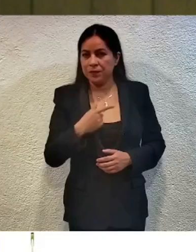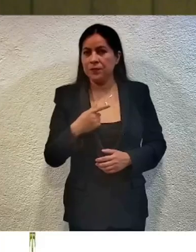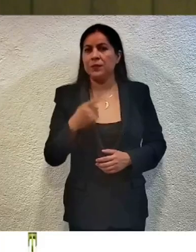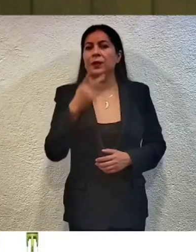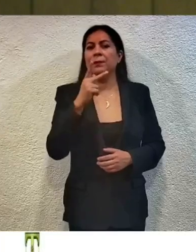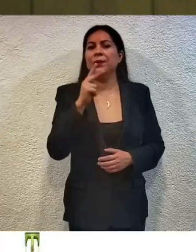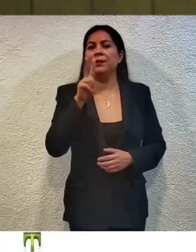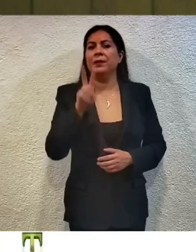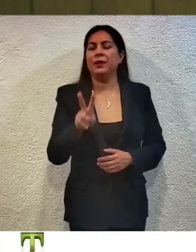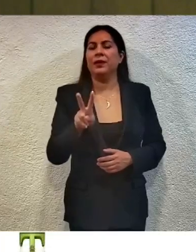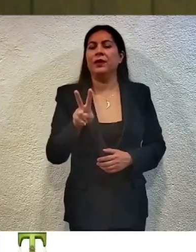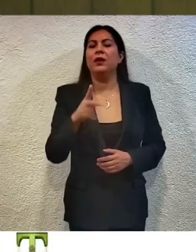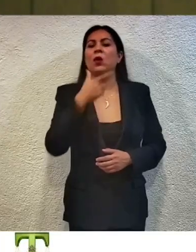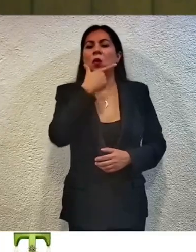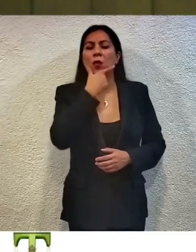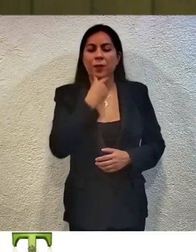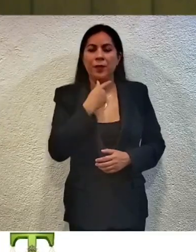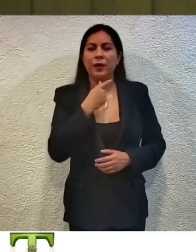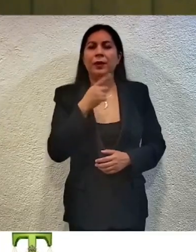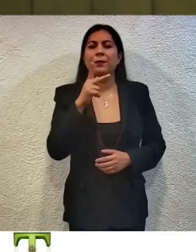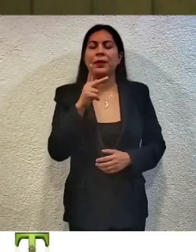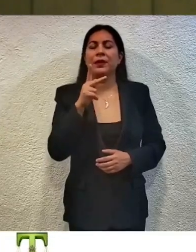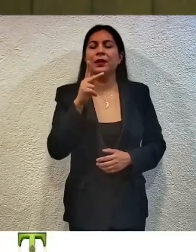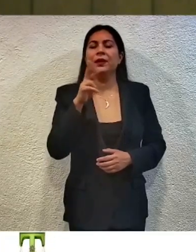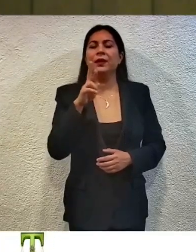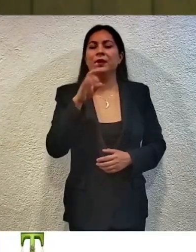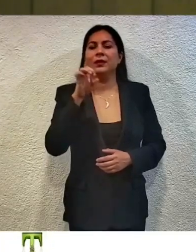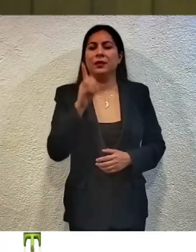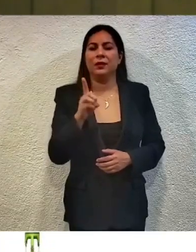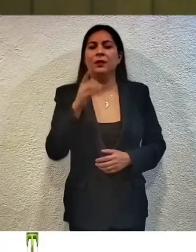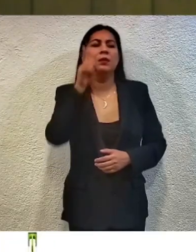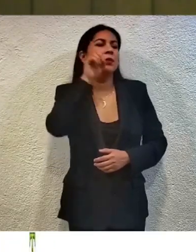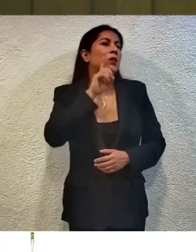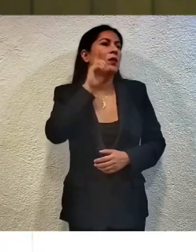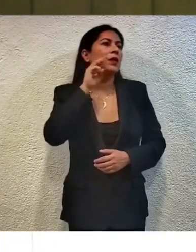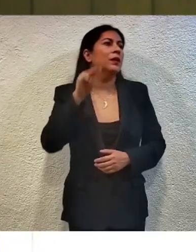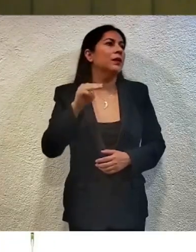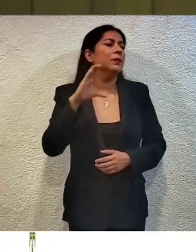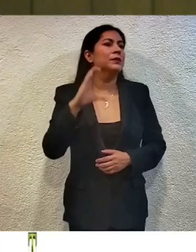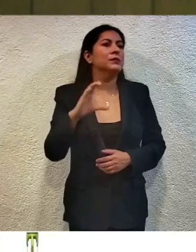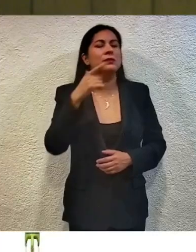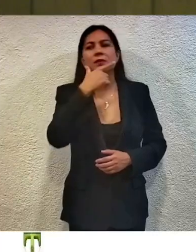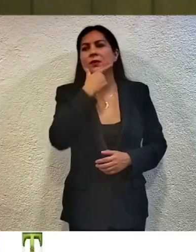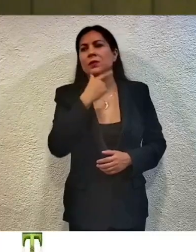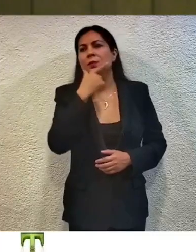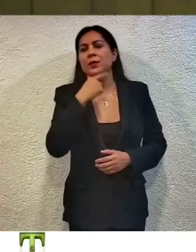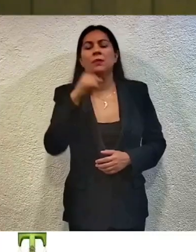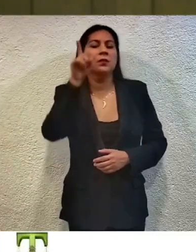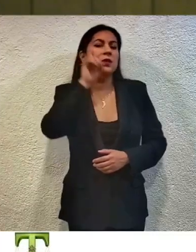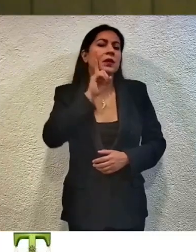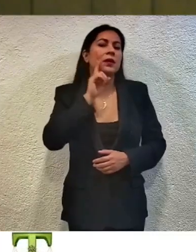PB, hombre, PRD, mujer, MC, hombre, mujer, PT,